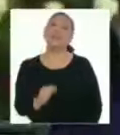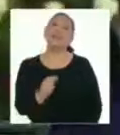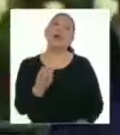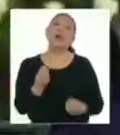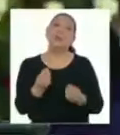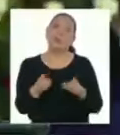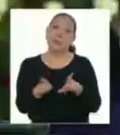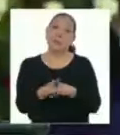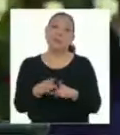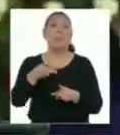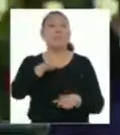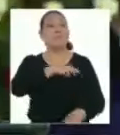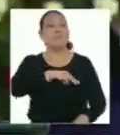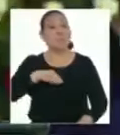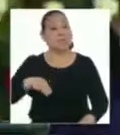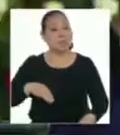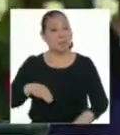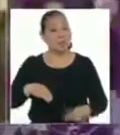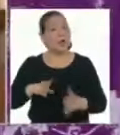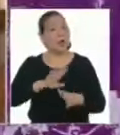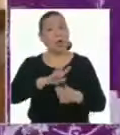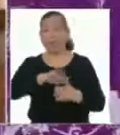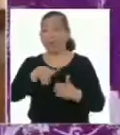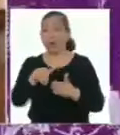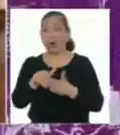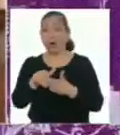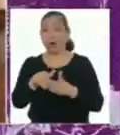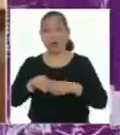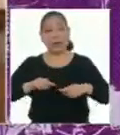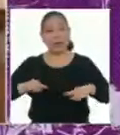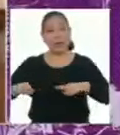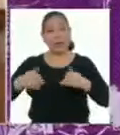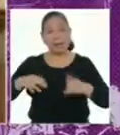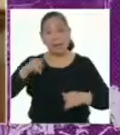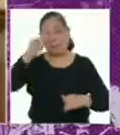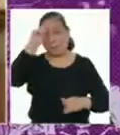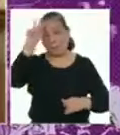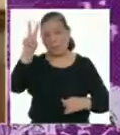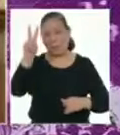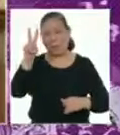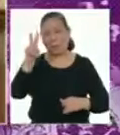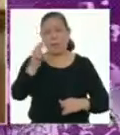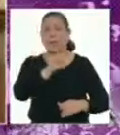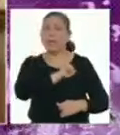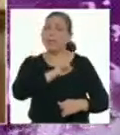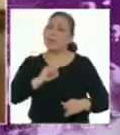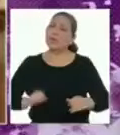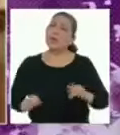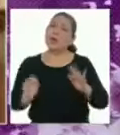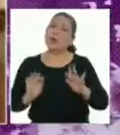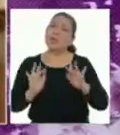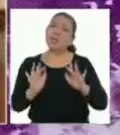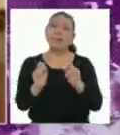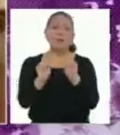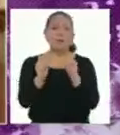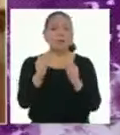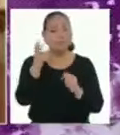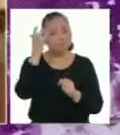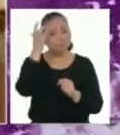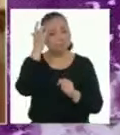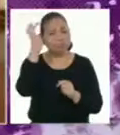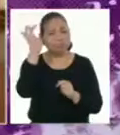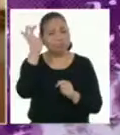Cornejo, los ministros y todos los que dirigen el destino de nuestro país, para que el Señor de los Milagros les conceda la